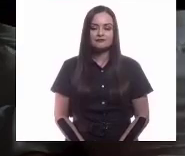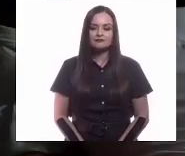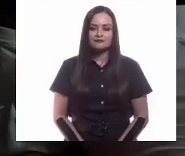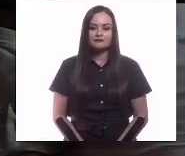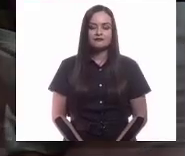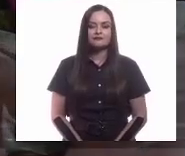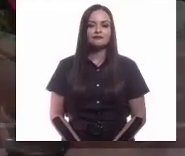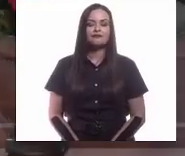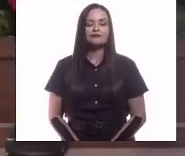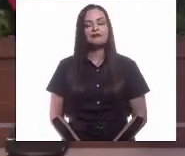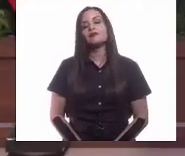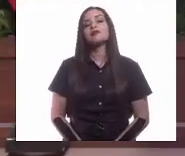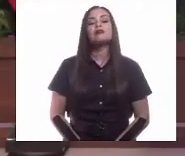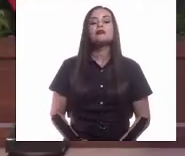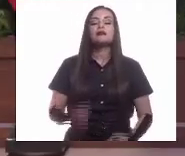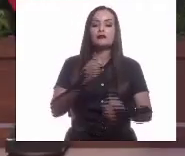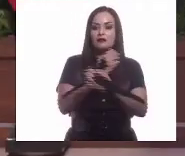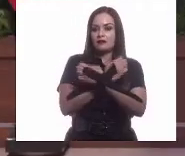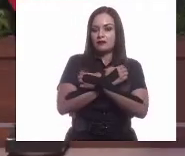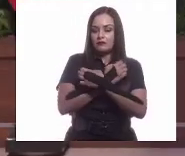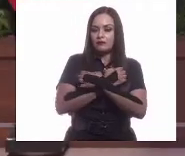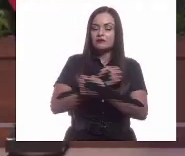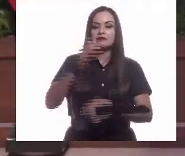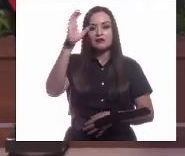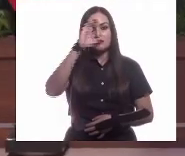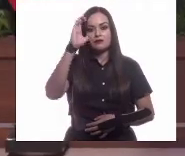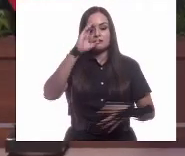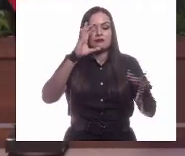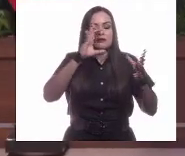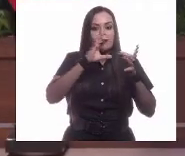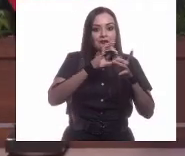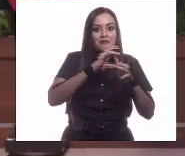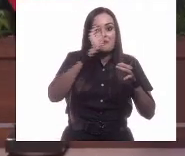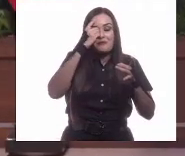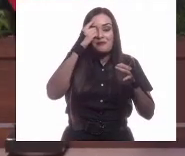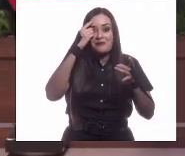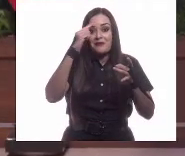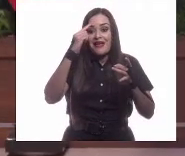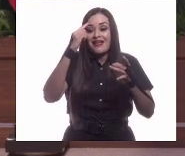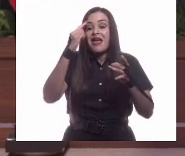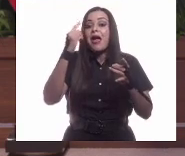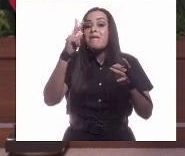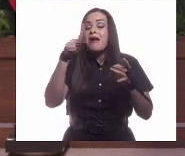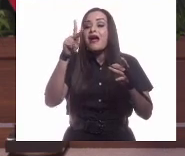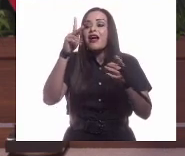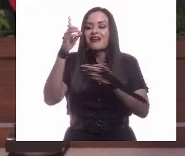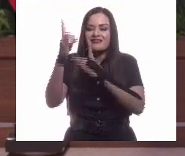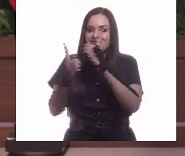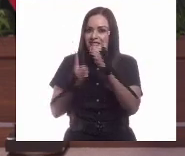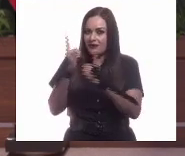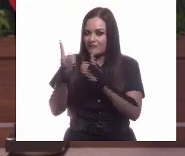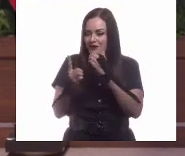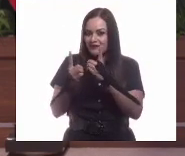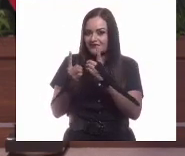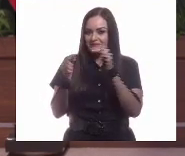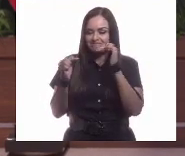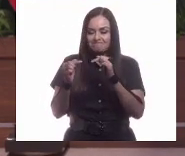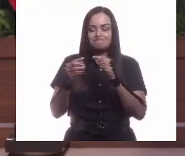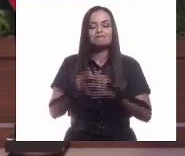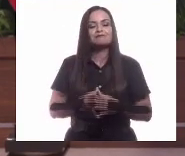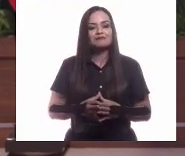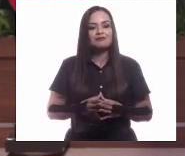El esfuerzo educativo y cultural se enlaza con el deportivo, y este año considero ha sido histórico en el